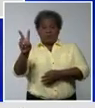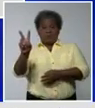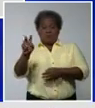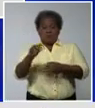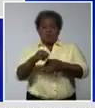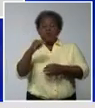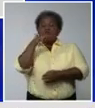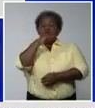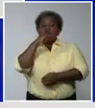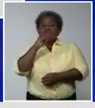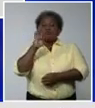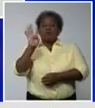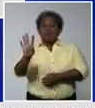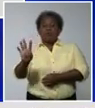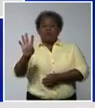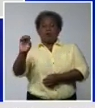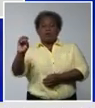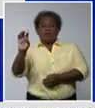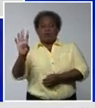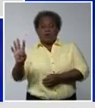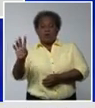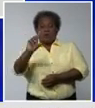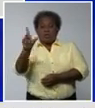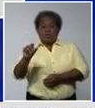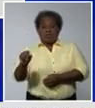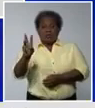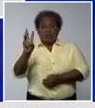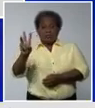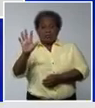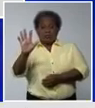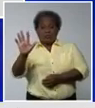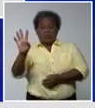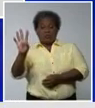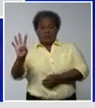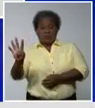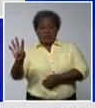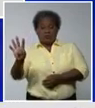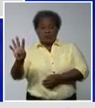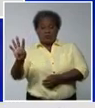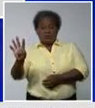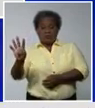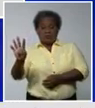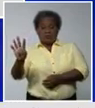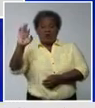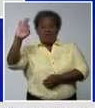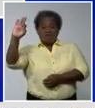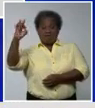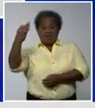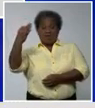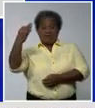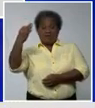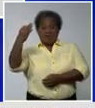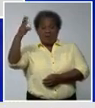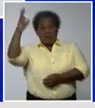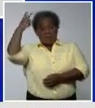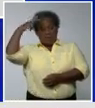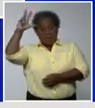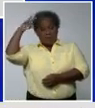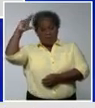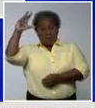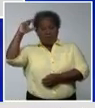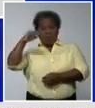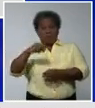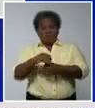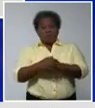Rusia 404, Italia 354, después Francia, México, que